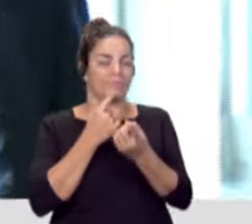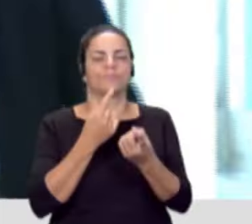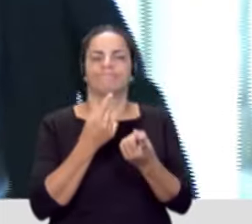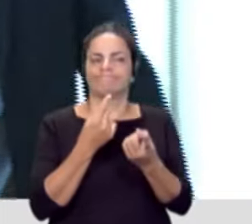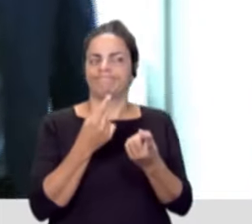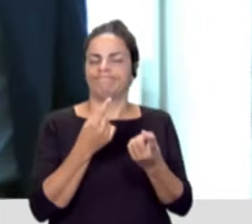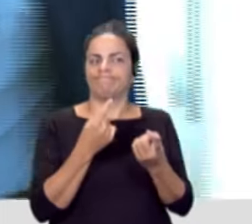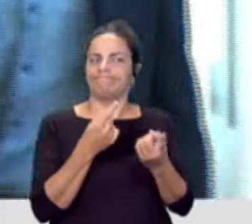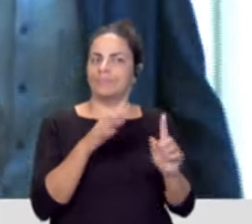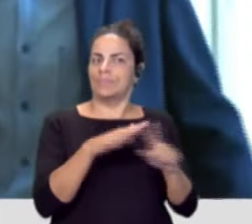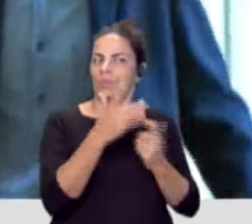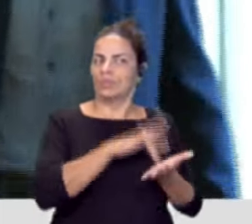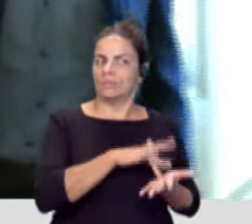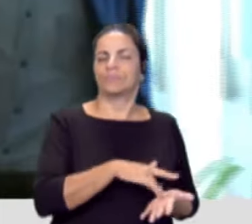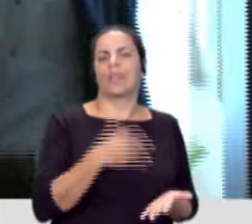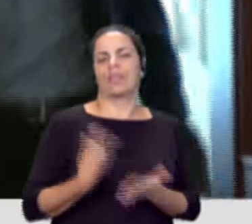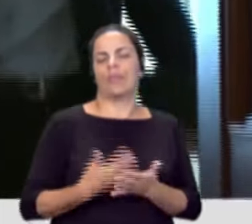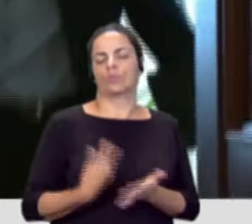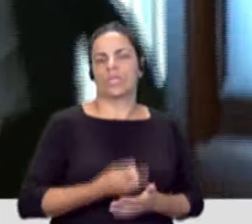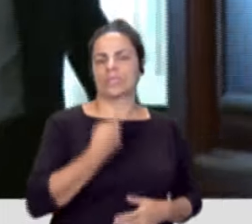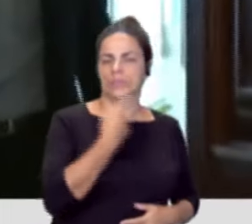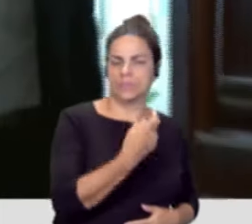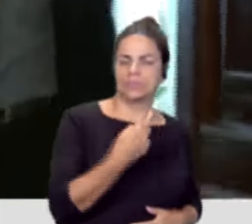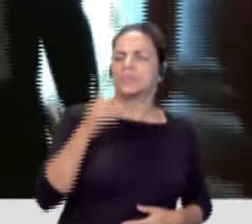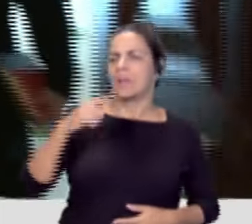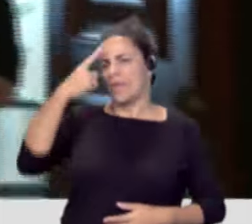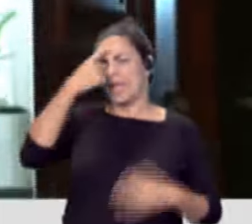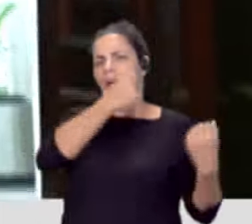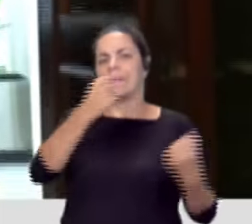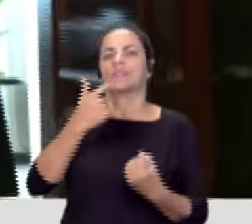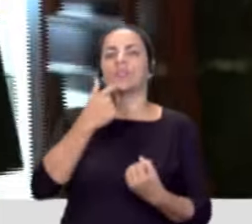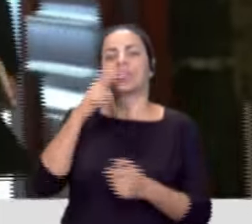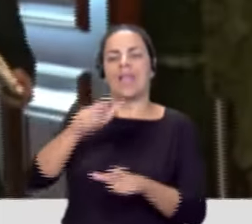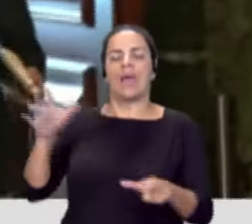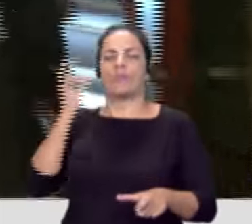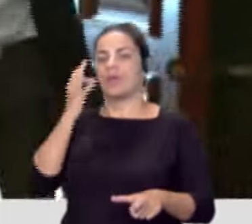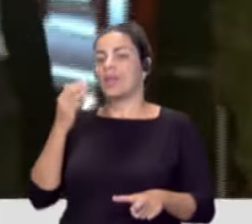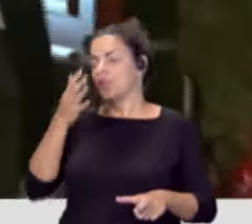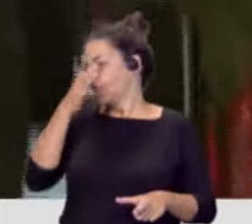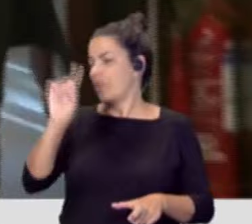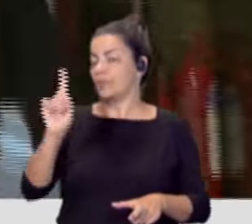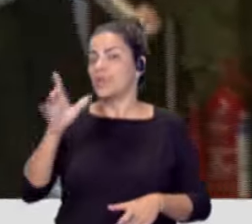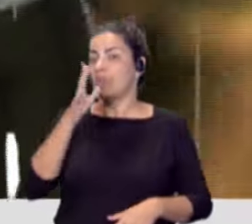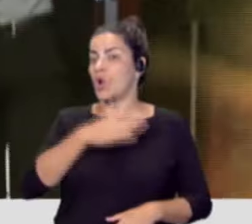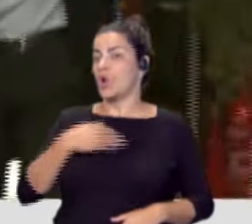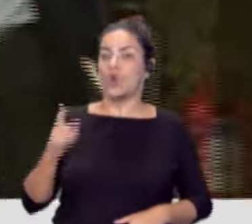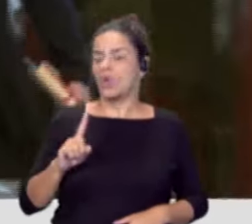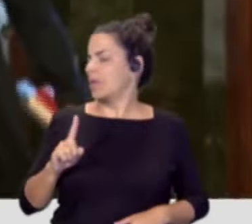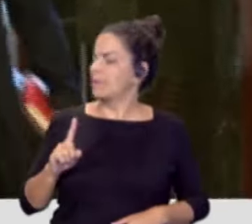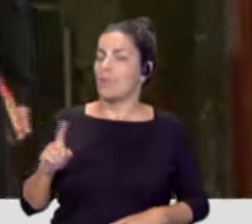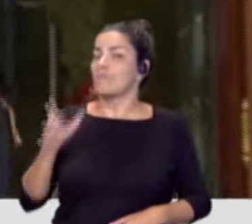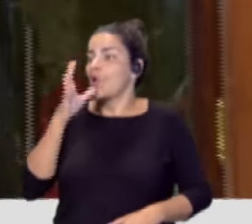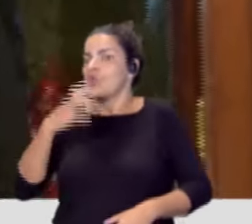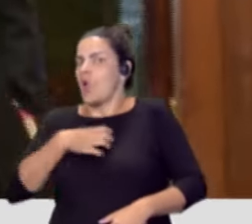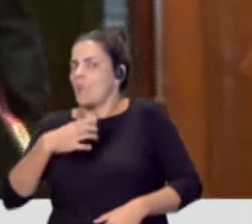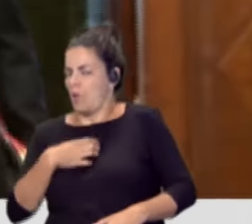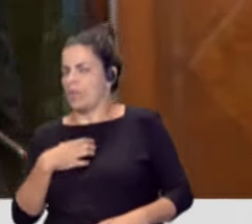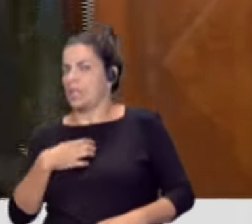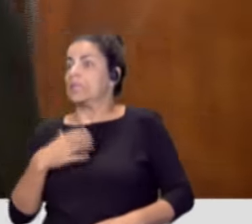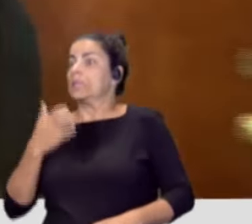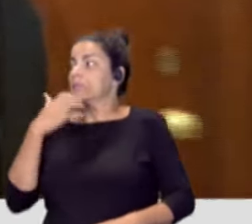pues todo esto. Por eso muchas expertas también que las mujeres no denuncian porque no quieren, sino porque no pueden. Y lo hacen cuando pueden. A lo mejor pues las